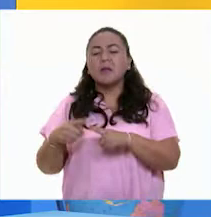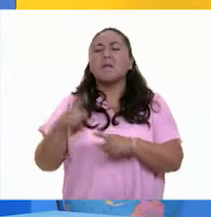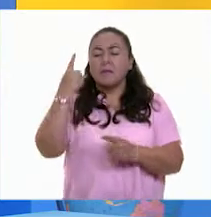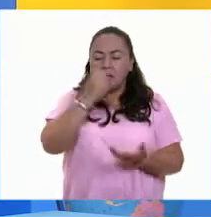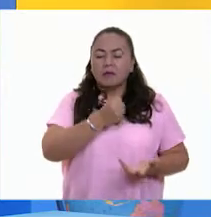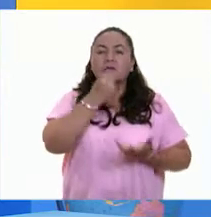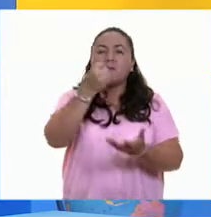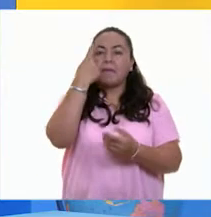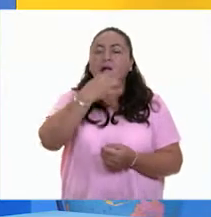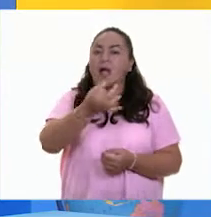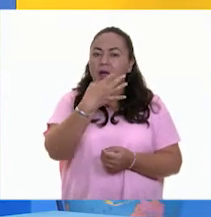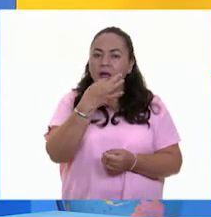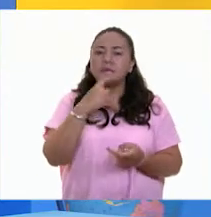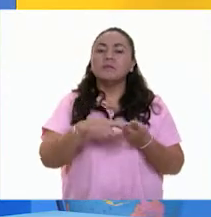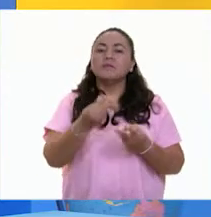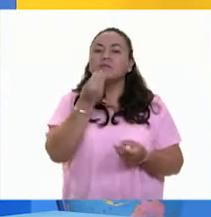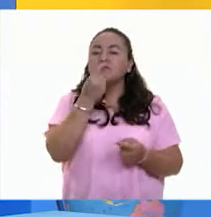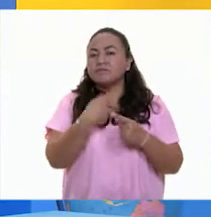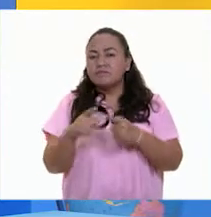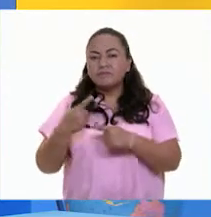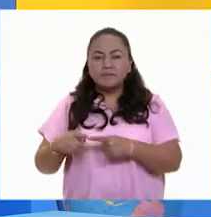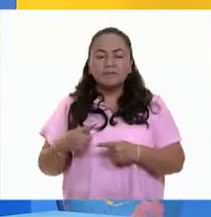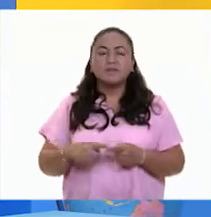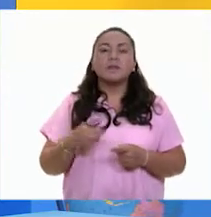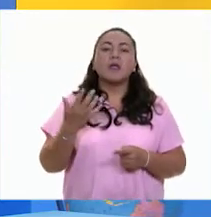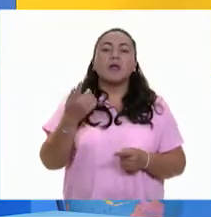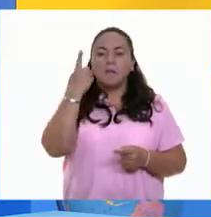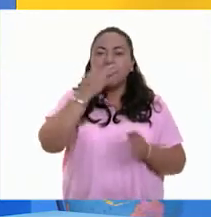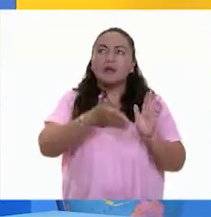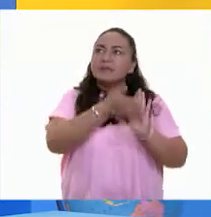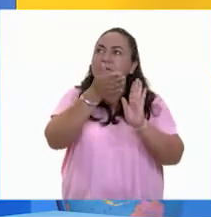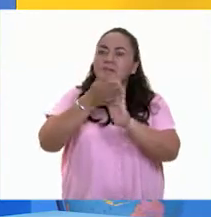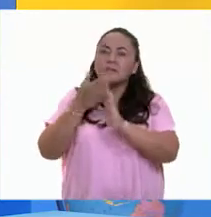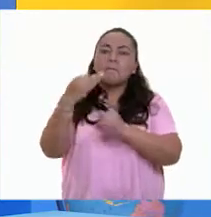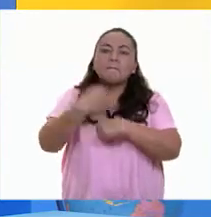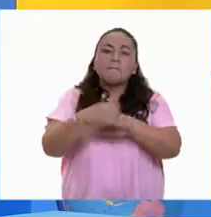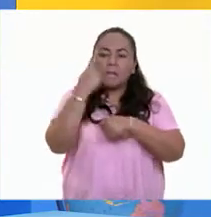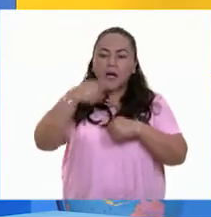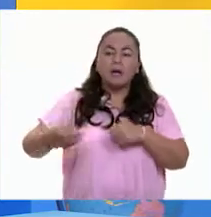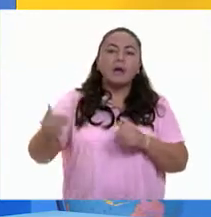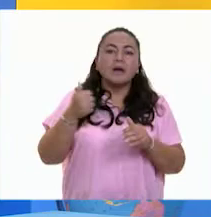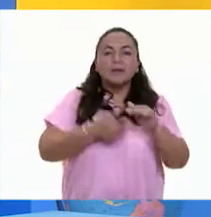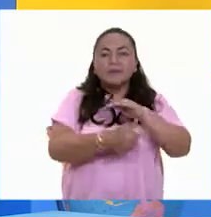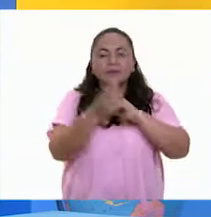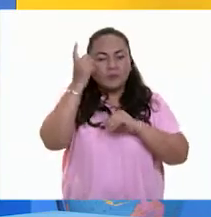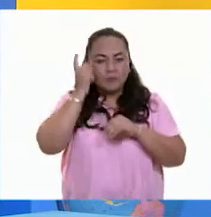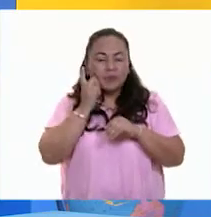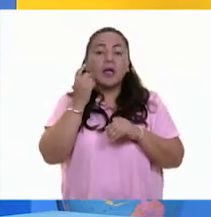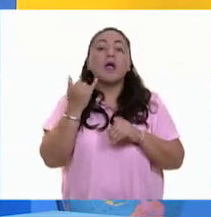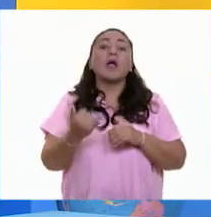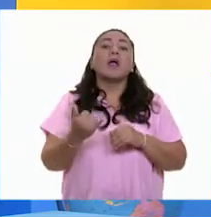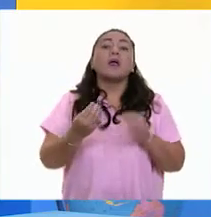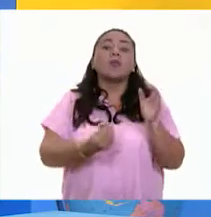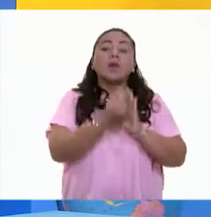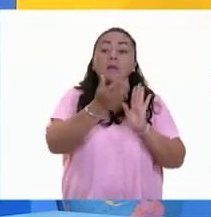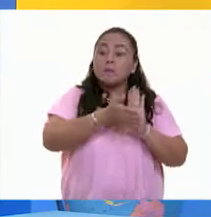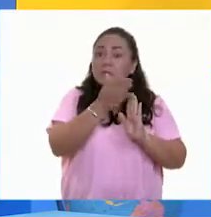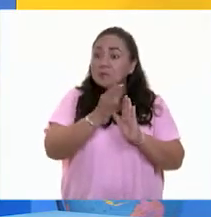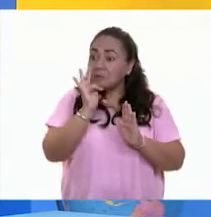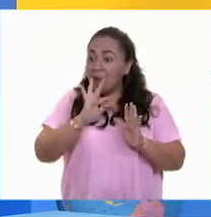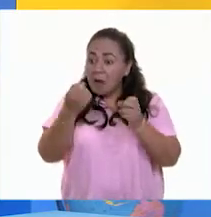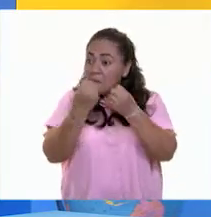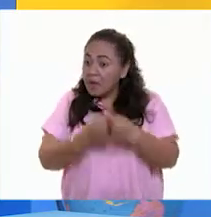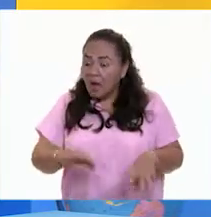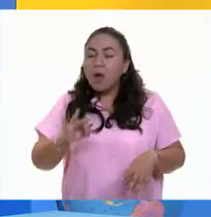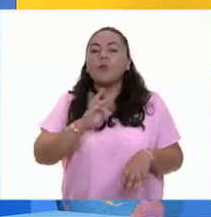conseguir medicinas, víveres, habilitar zonas para los refugiados e incluso para construir nuevas viviendas en caso de que las